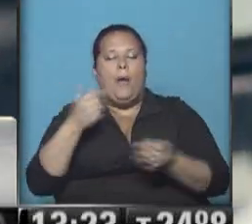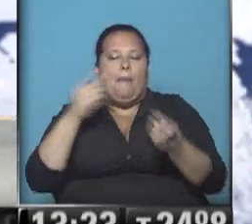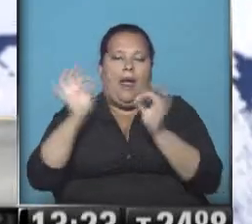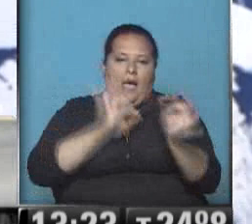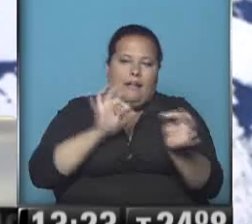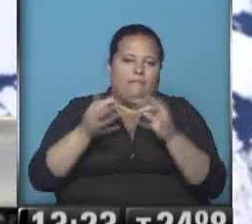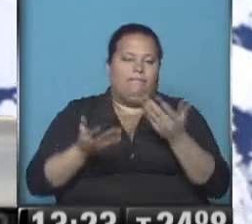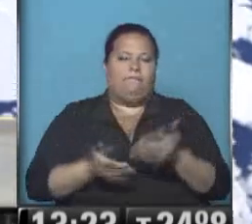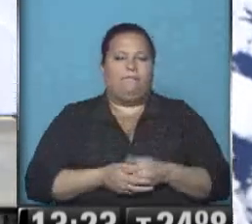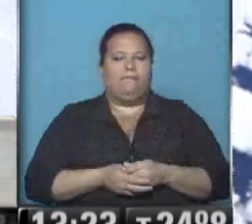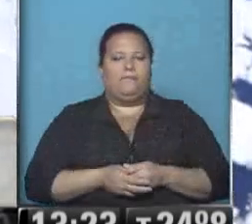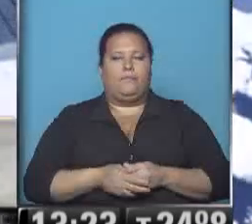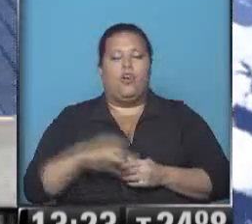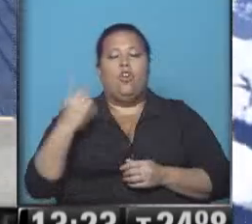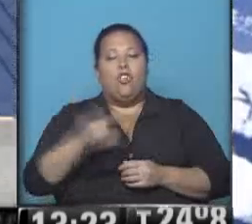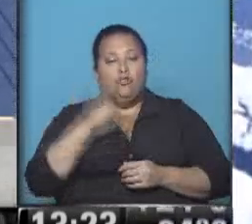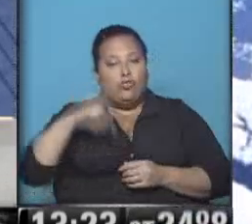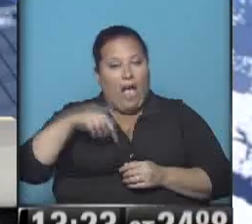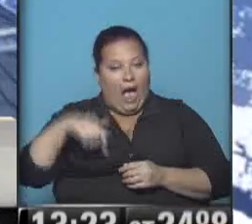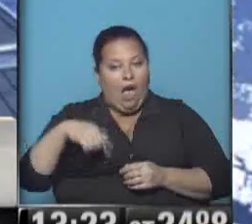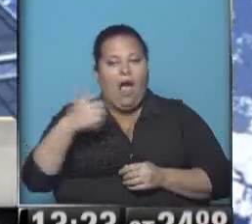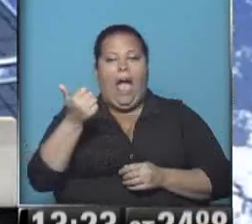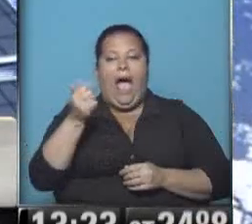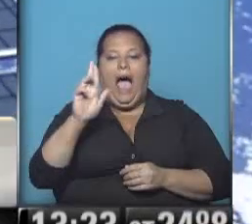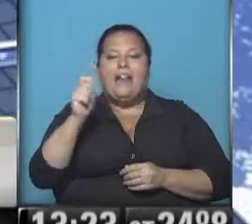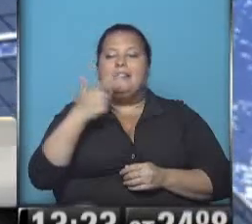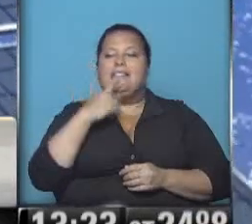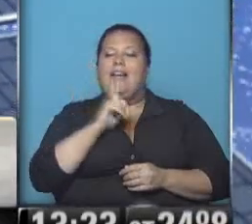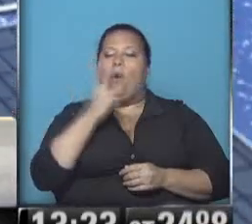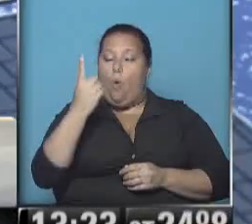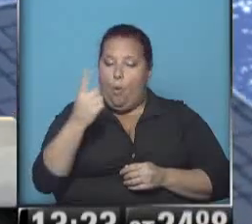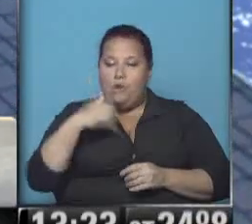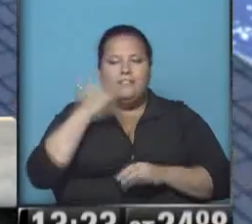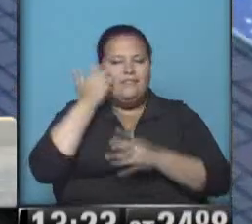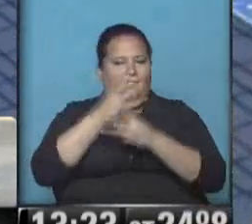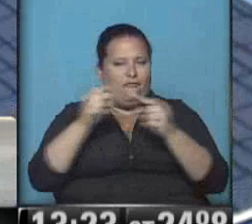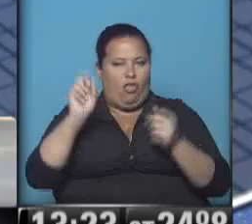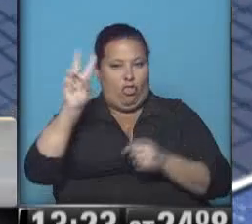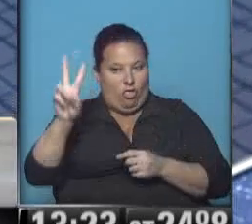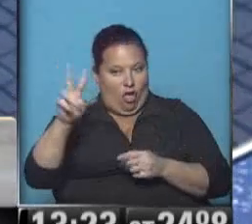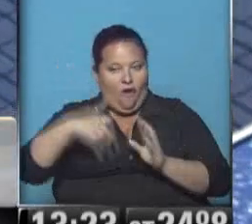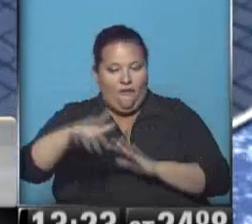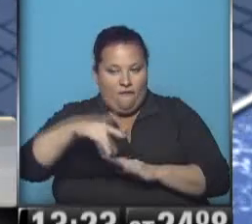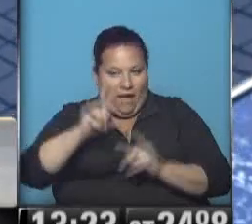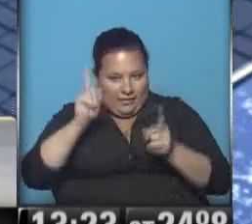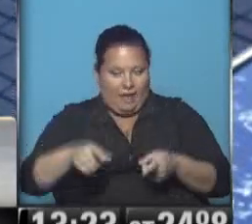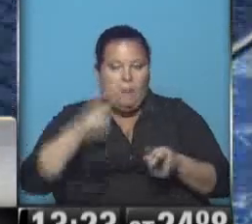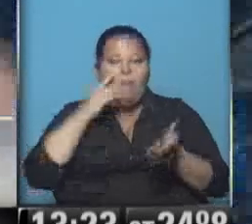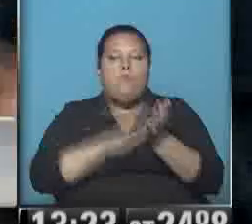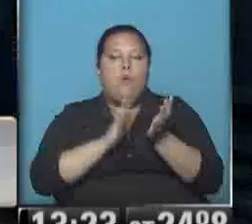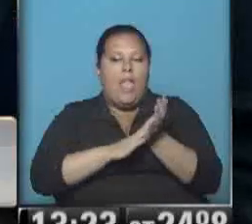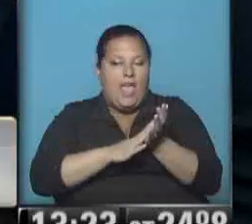maniobra. Estamos nosotros ahora con ARSAT 1, ya hemos terminado el ARSAT 2, que está por entrar en fase de